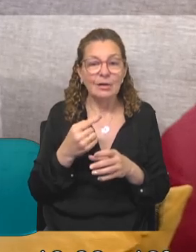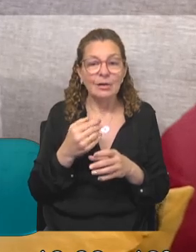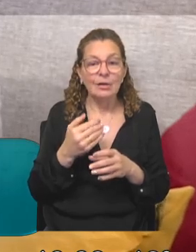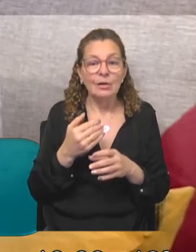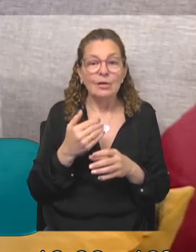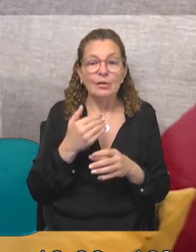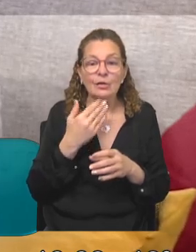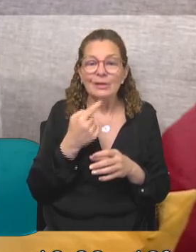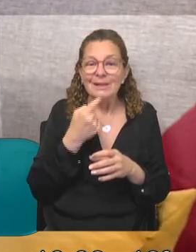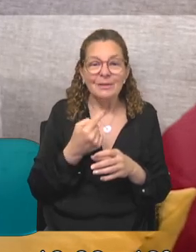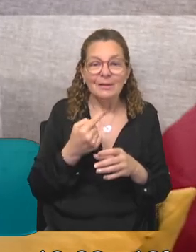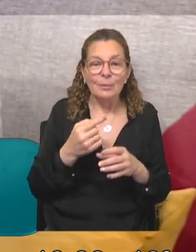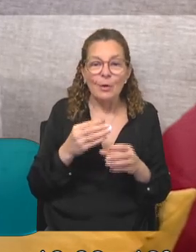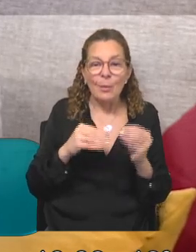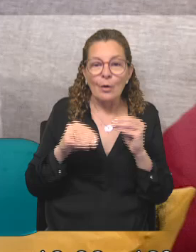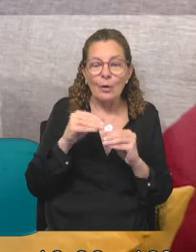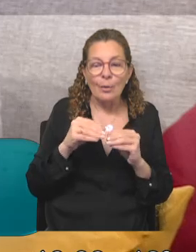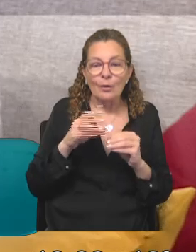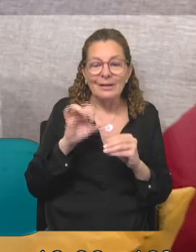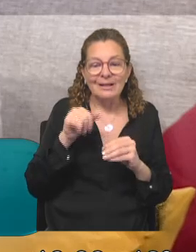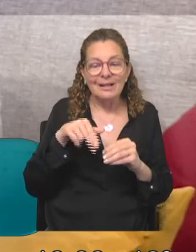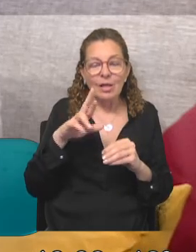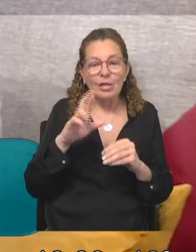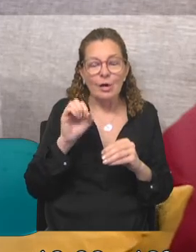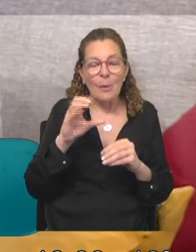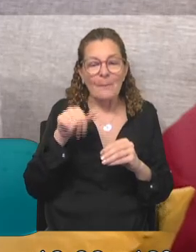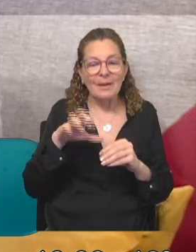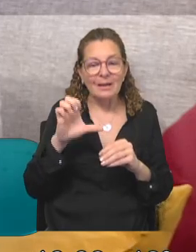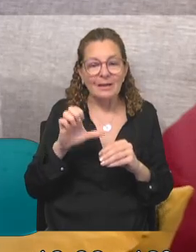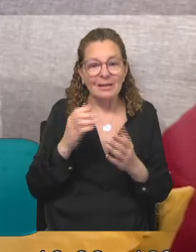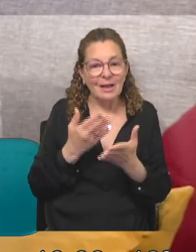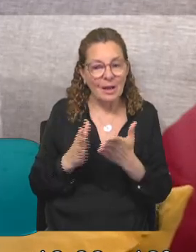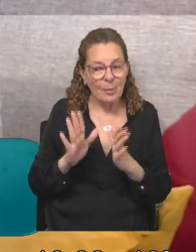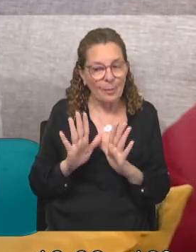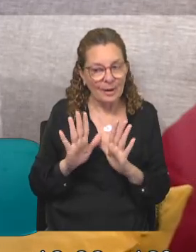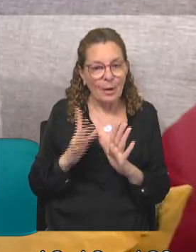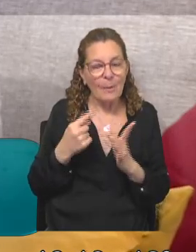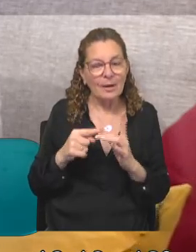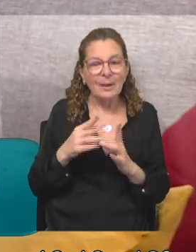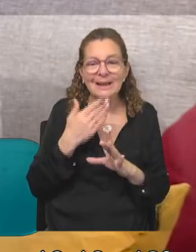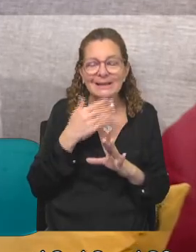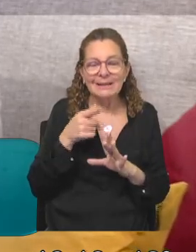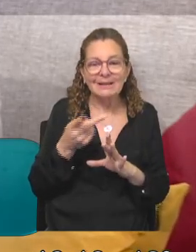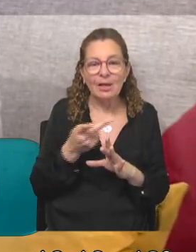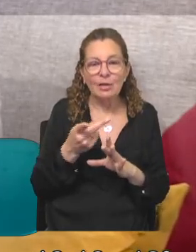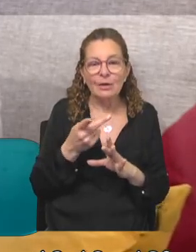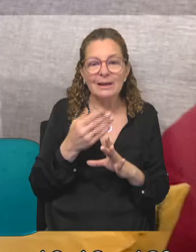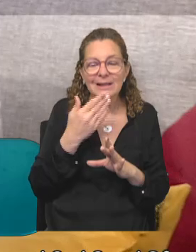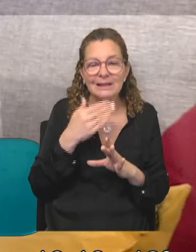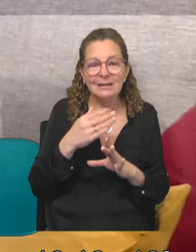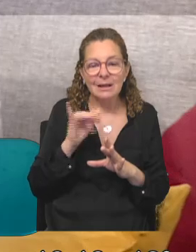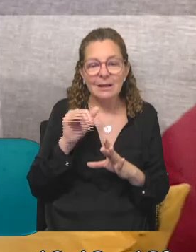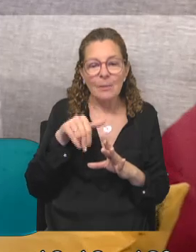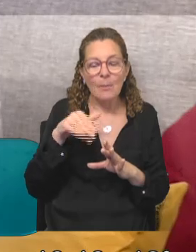no termina configurándose clínicamente en un síndrome como tal, pero bueno, dejemos eso de lado, pero para que se entienda, ellas hablan entonces del síndrome del